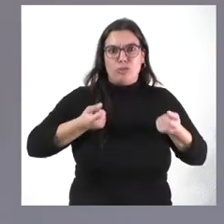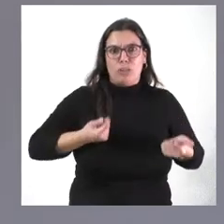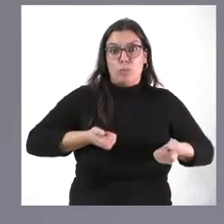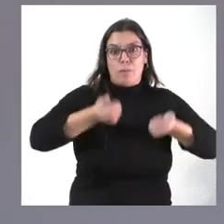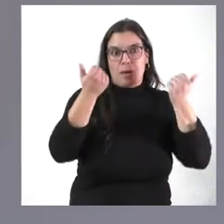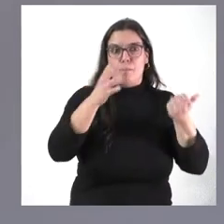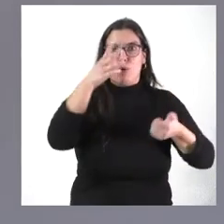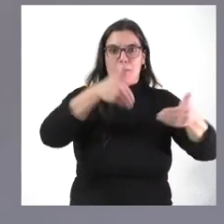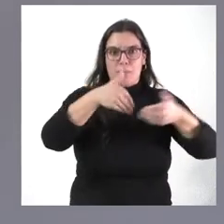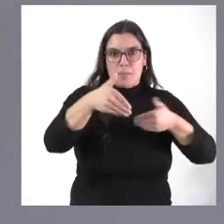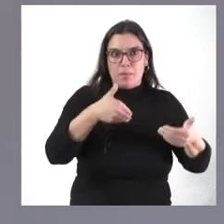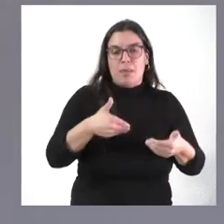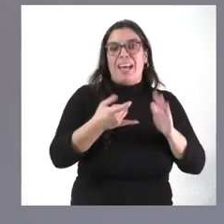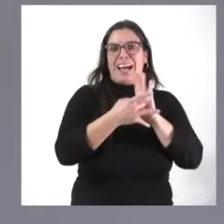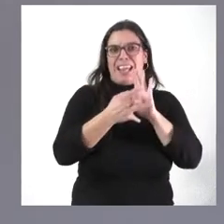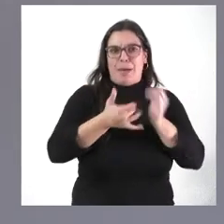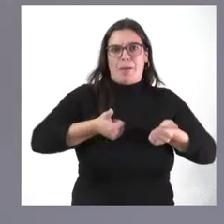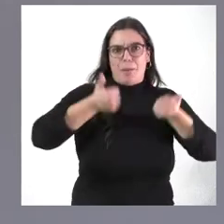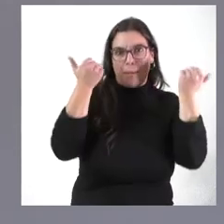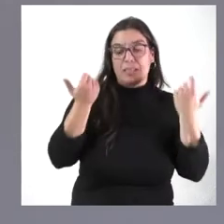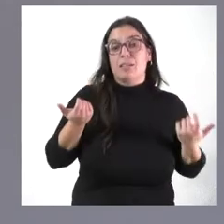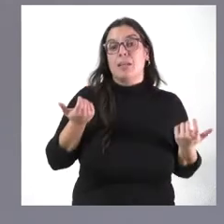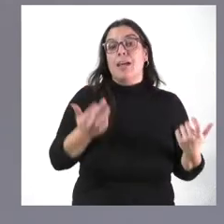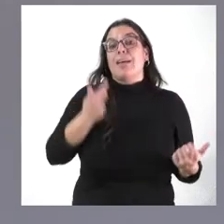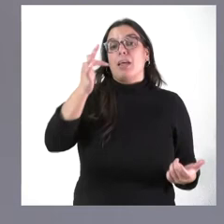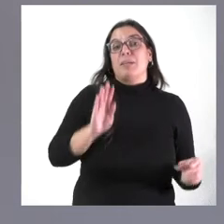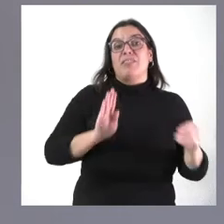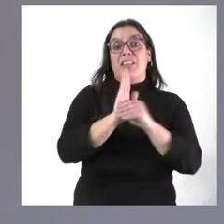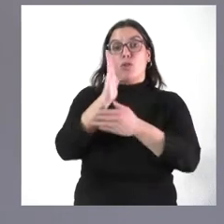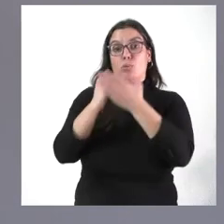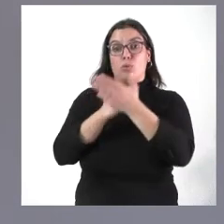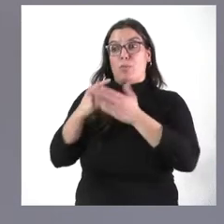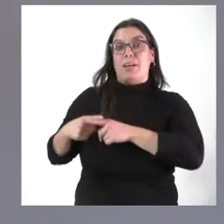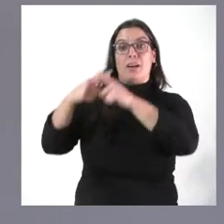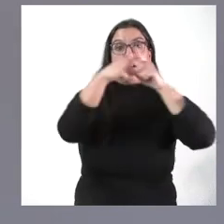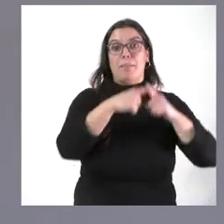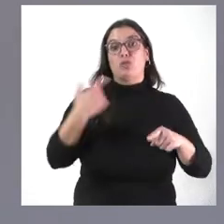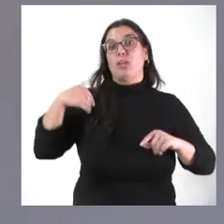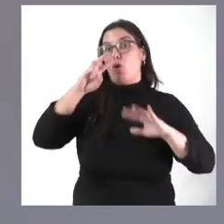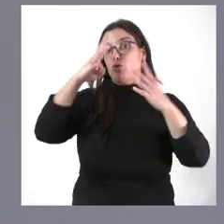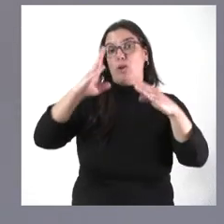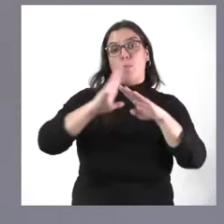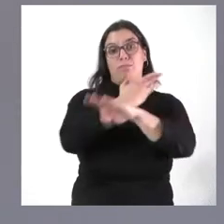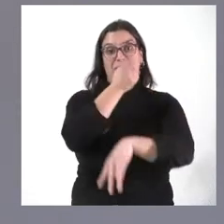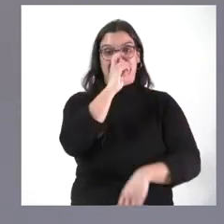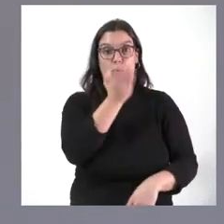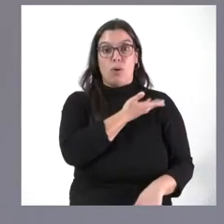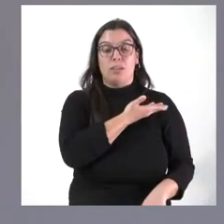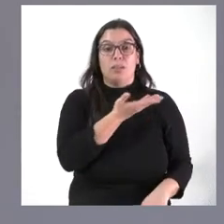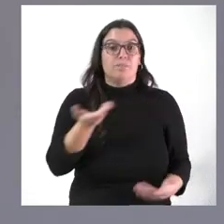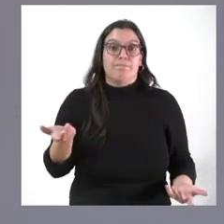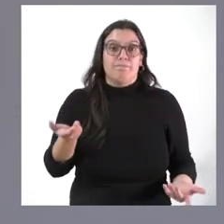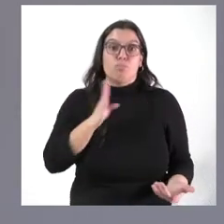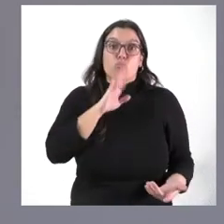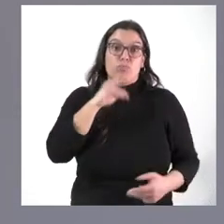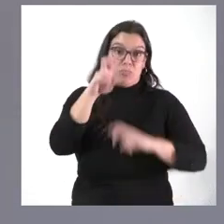que se nos demanda más calidad en torno al mismo y que la financiación autonómica ya lleva ocho años que ha caducado su vigencia Sería bueno